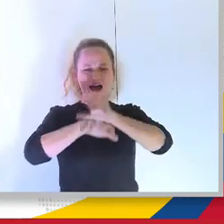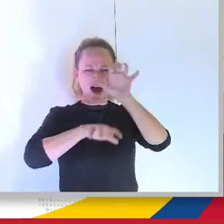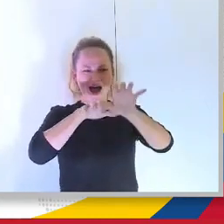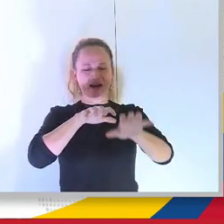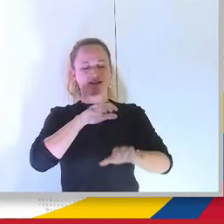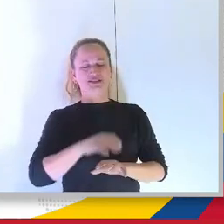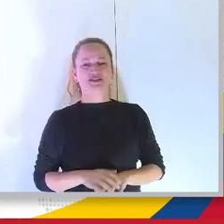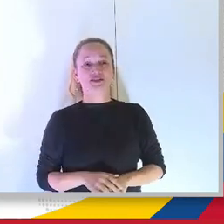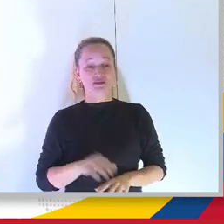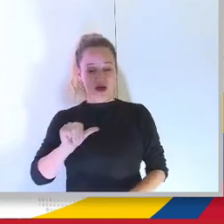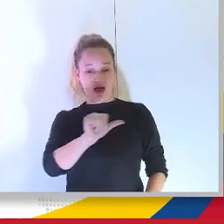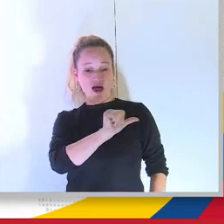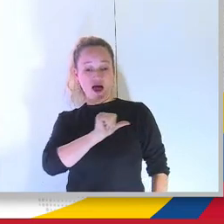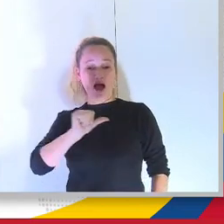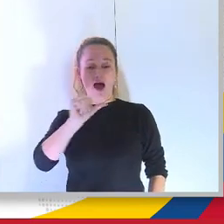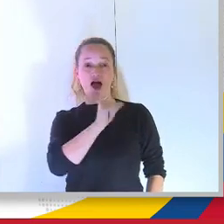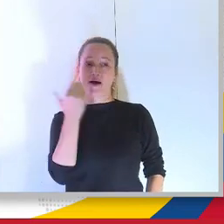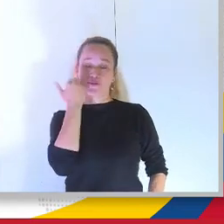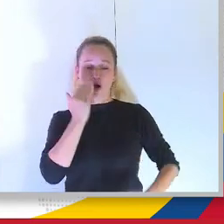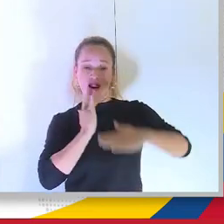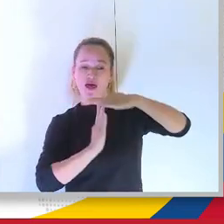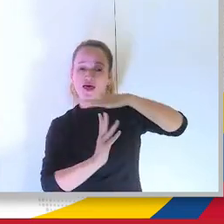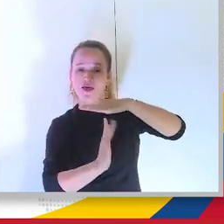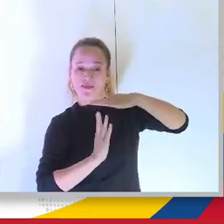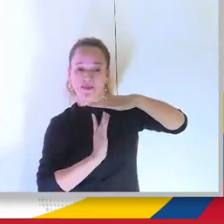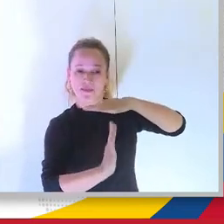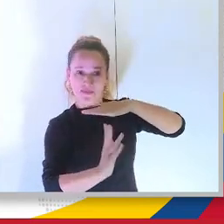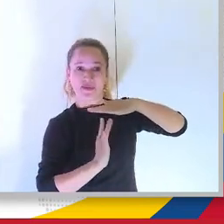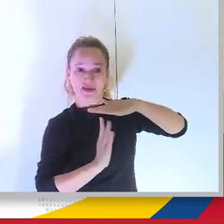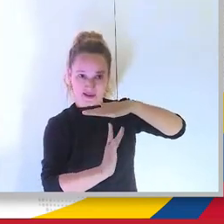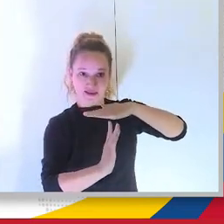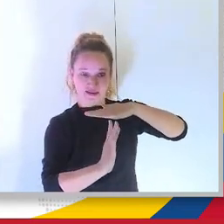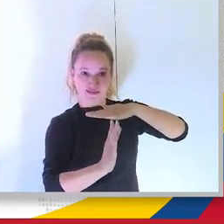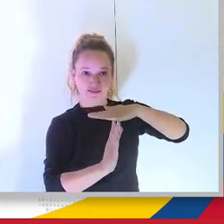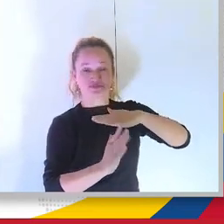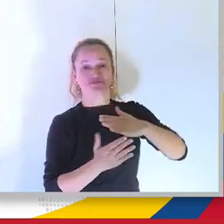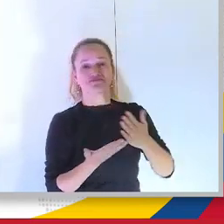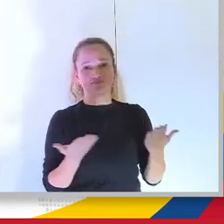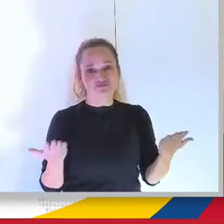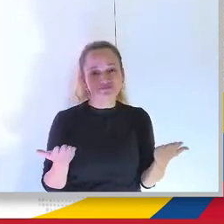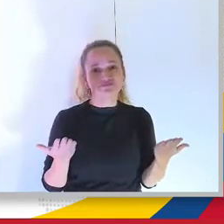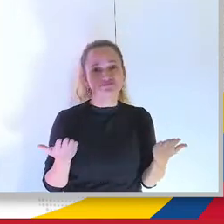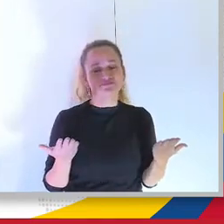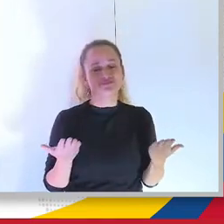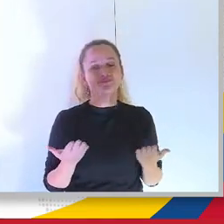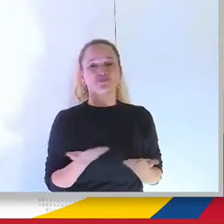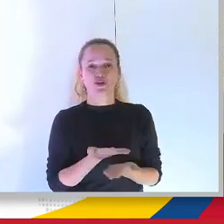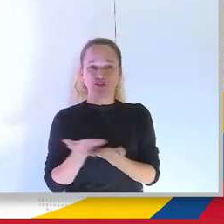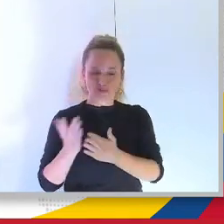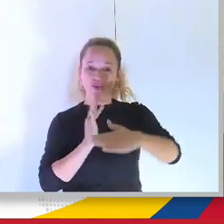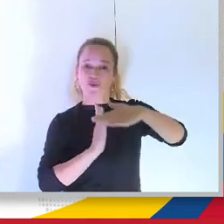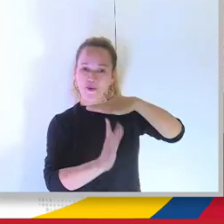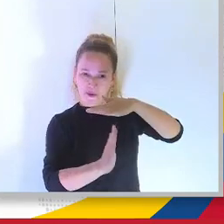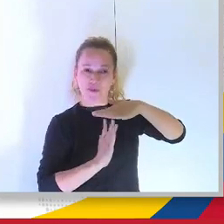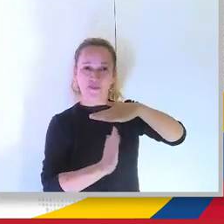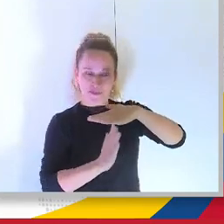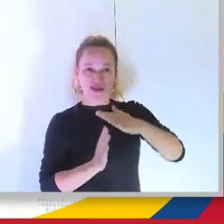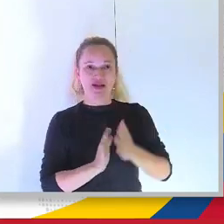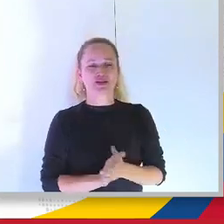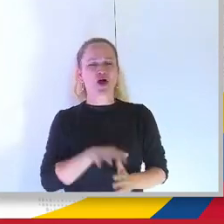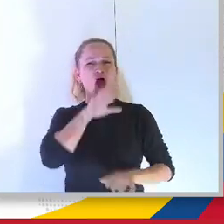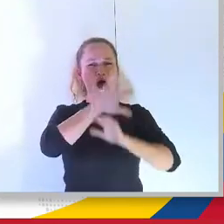de las mujeres migrantes y de las diversidades sexogenéricas migrantes. Eso vamos a poner